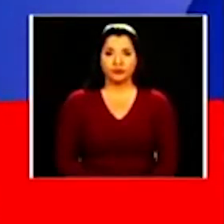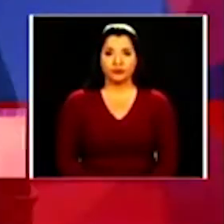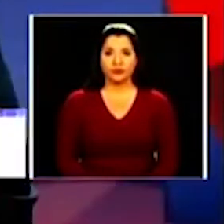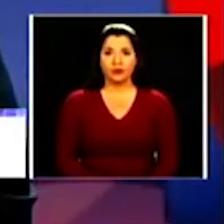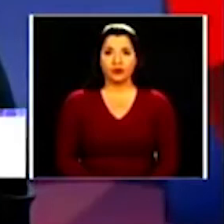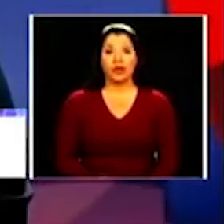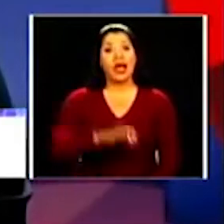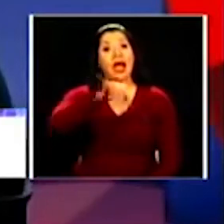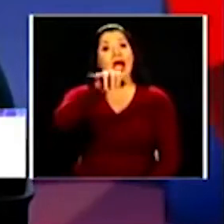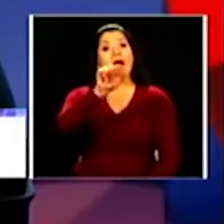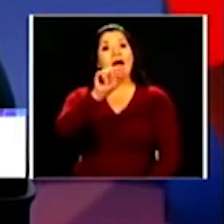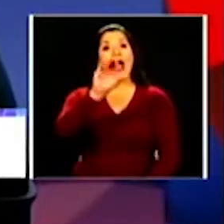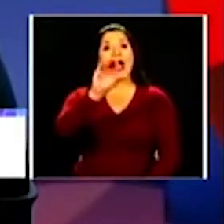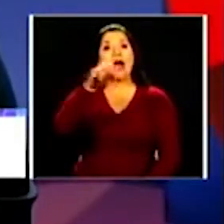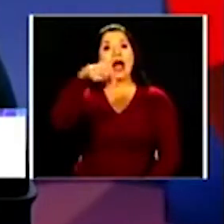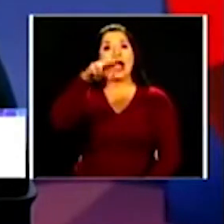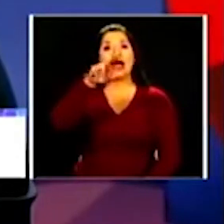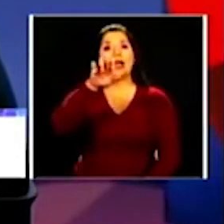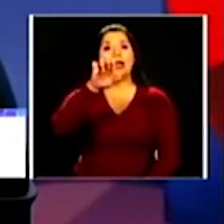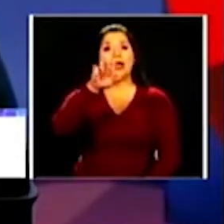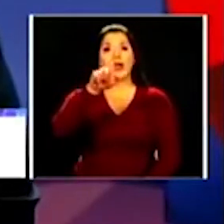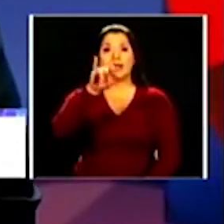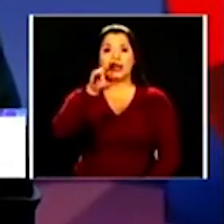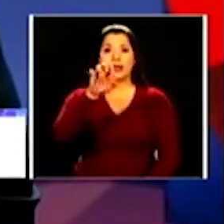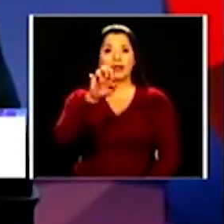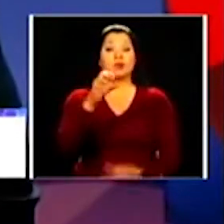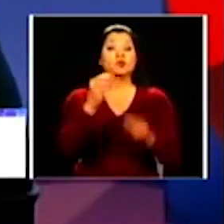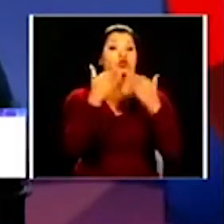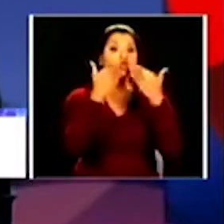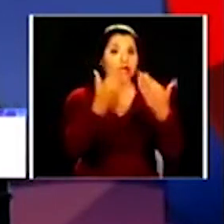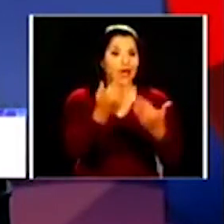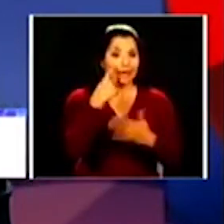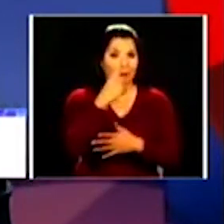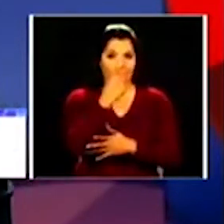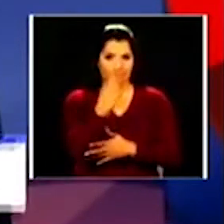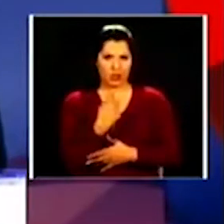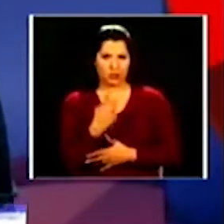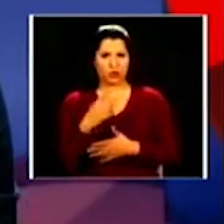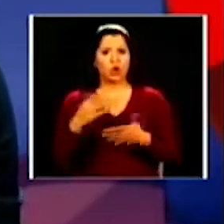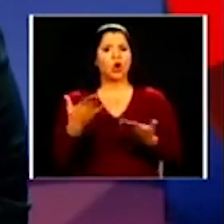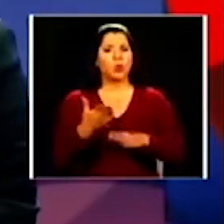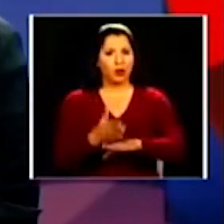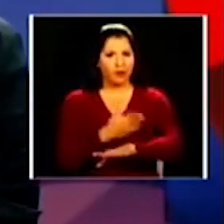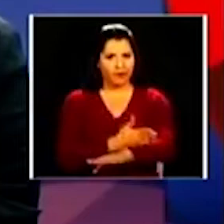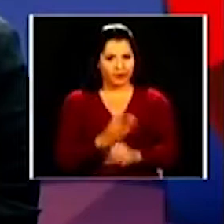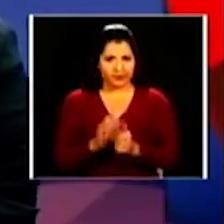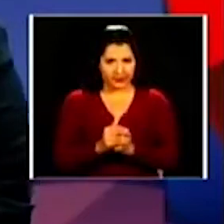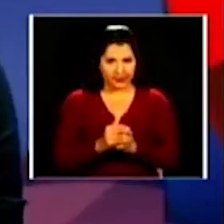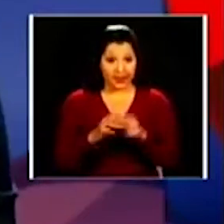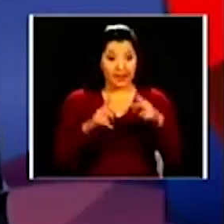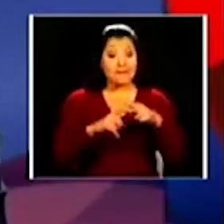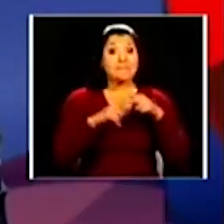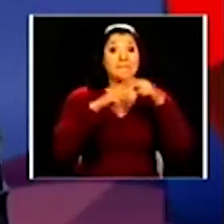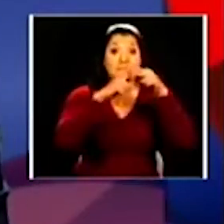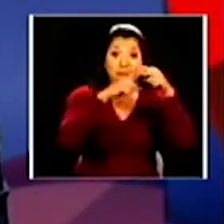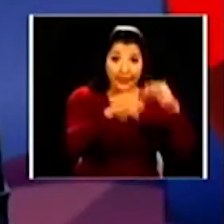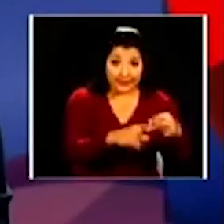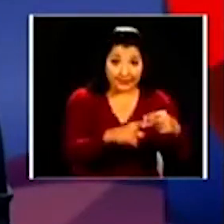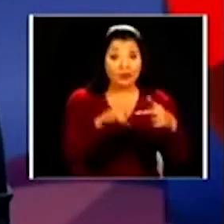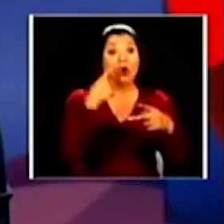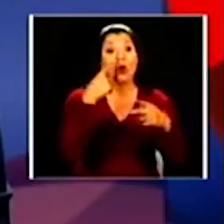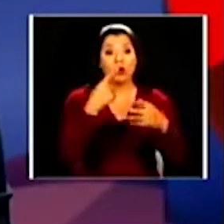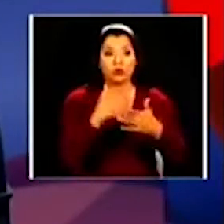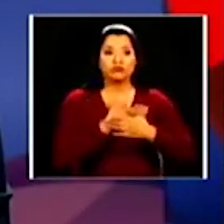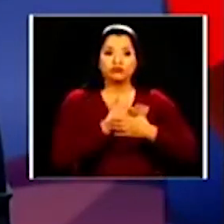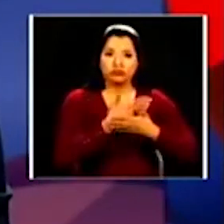Jacqueline, muchísimas gracias por tu pregunta. ¿En qué tenemos que avanzar? Crédito disponible para las pymes, crédito